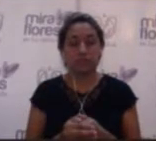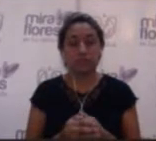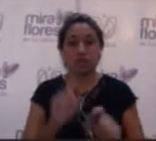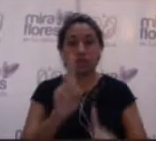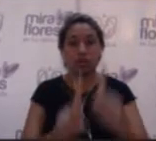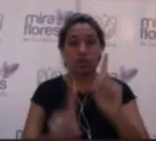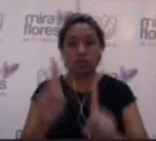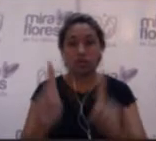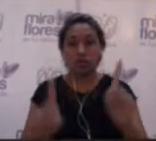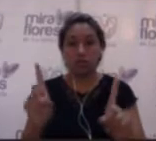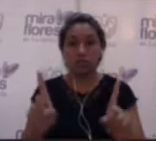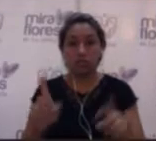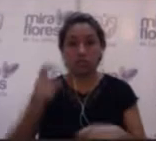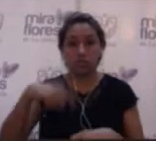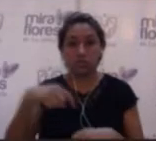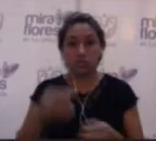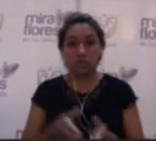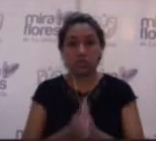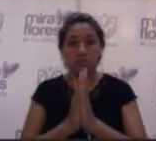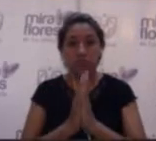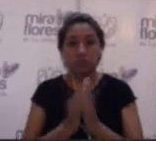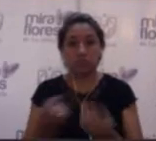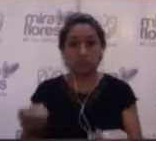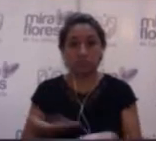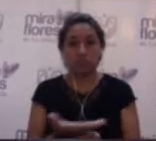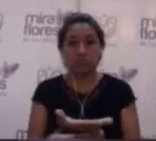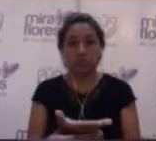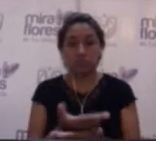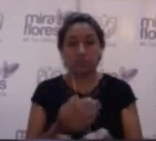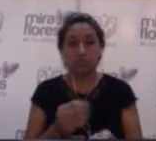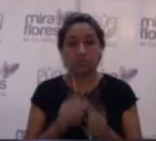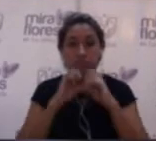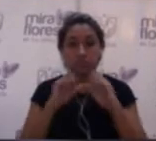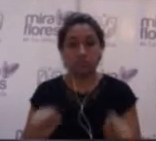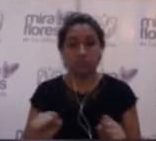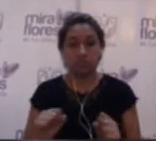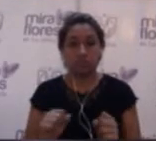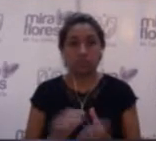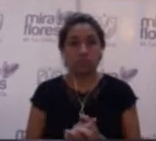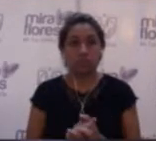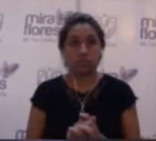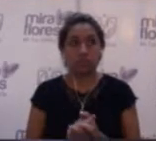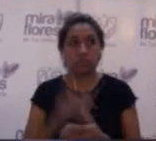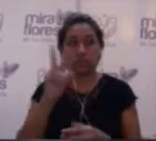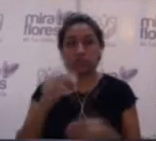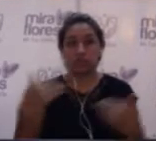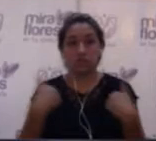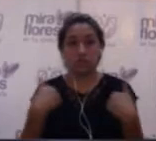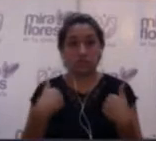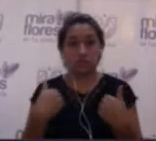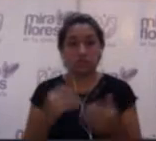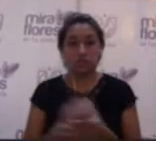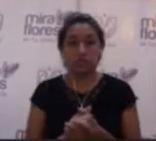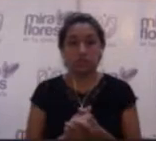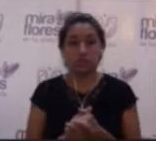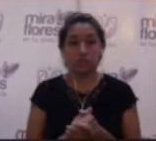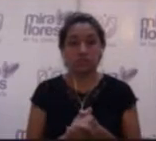¿Algún pedido por escrito en Secretaría General? Ninguno, señor alcalde. No tenemos pedidos hechos en ese